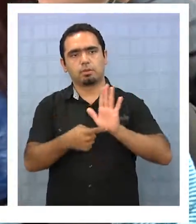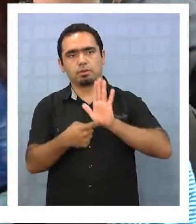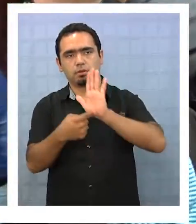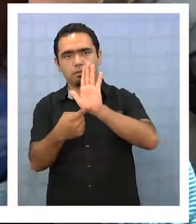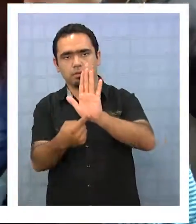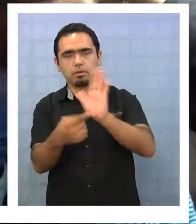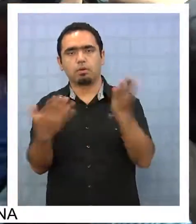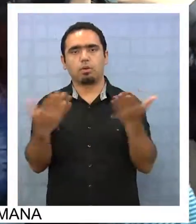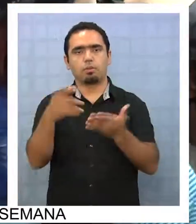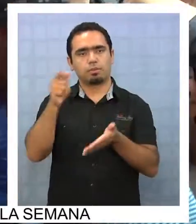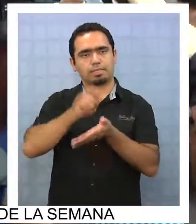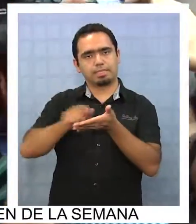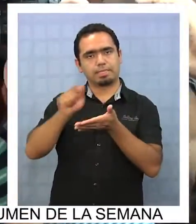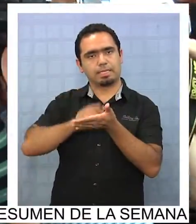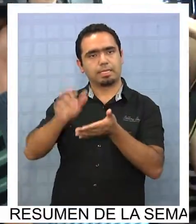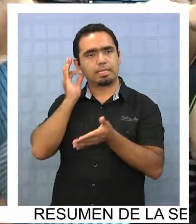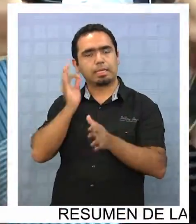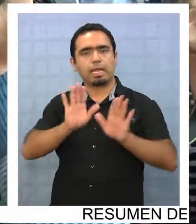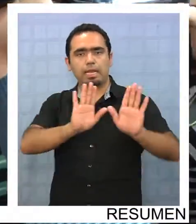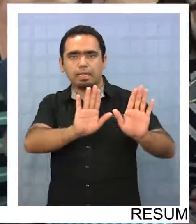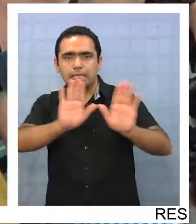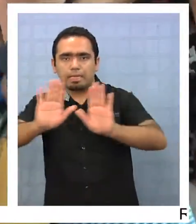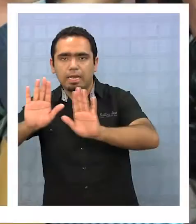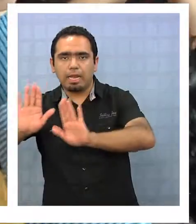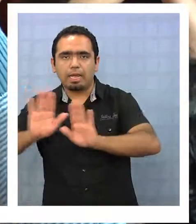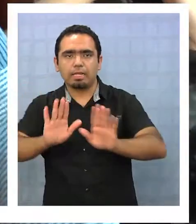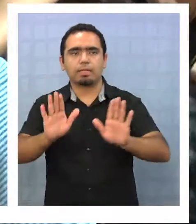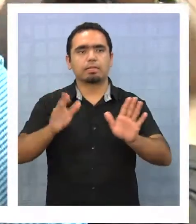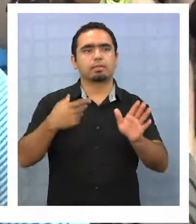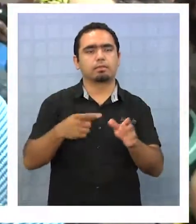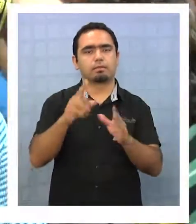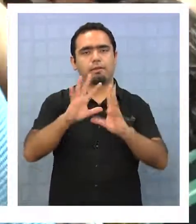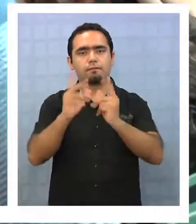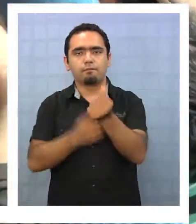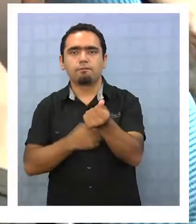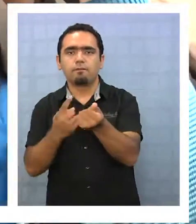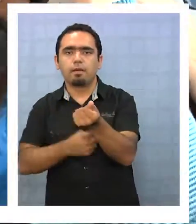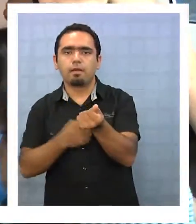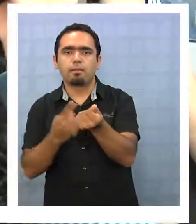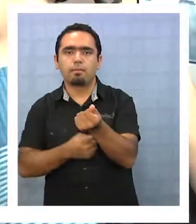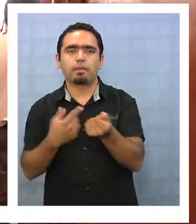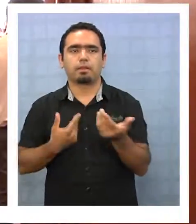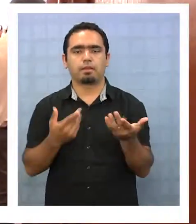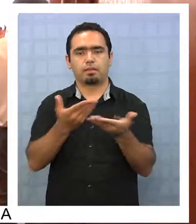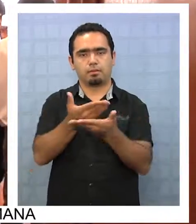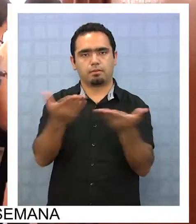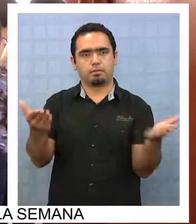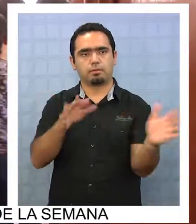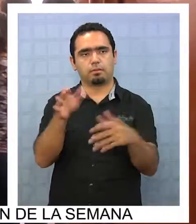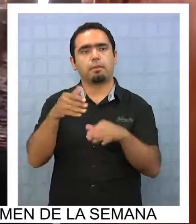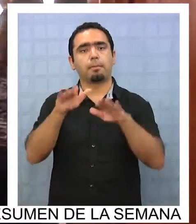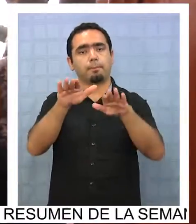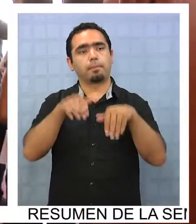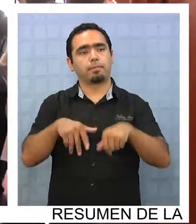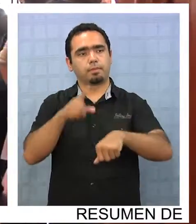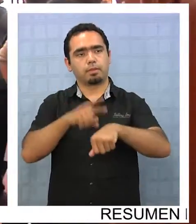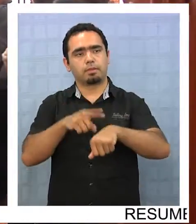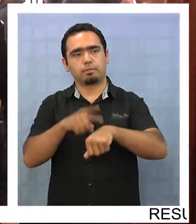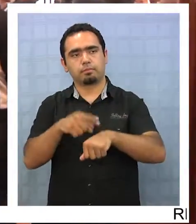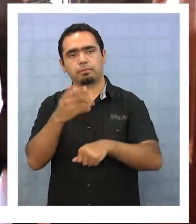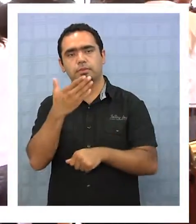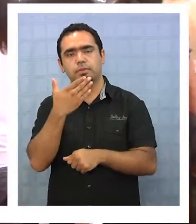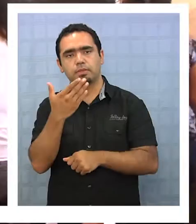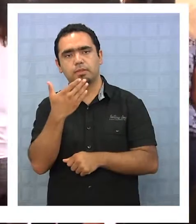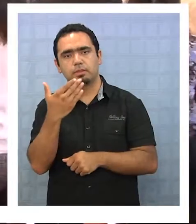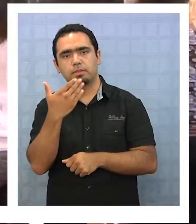intento de la secretaria de detener en la puerta del despacho a los familiares del joven desaparecido. Al mismo tiempo, la mayor